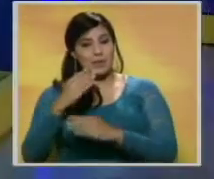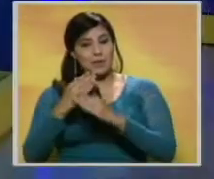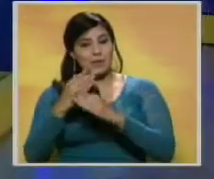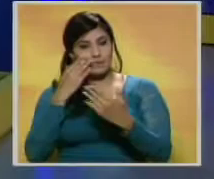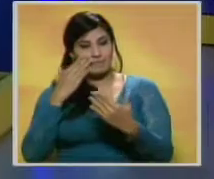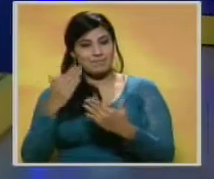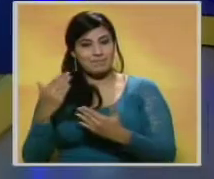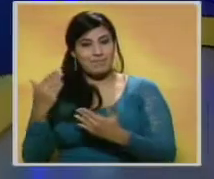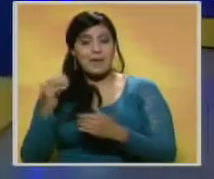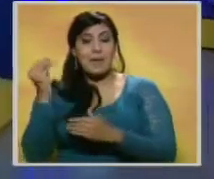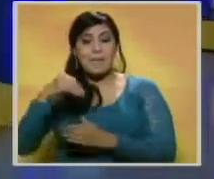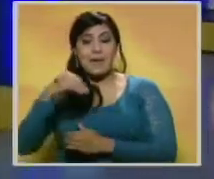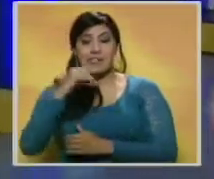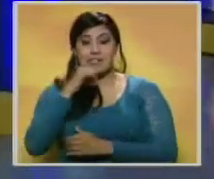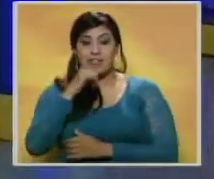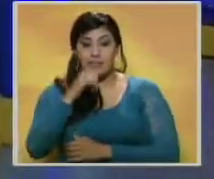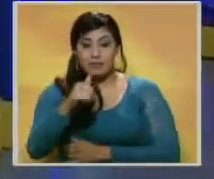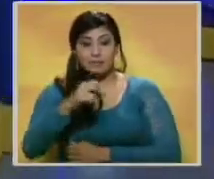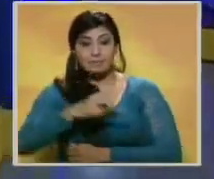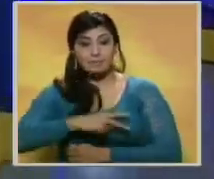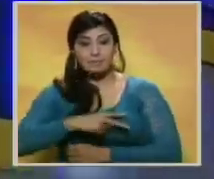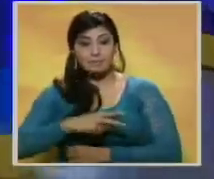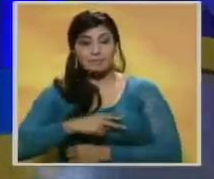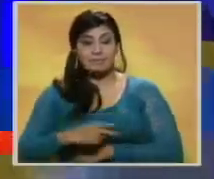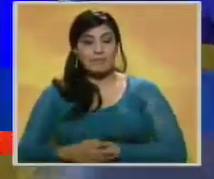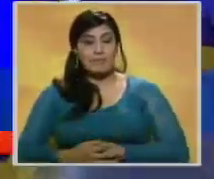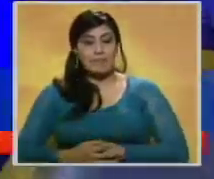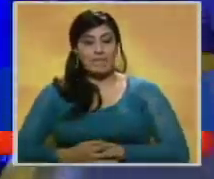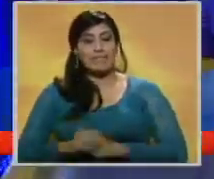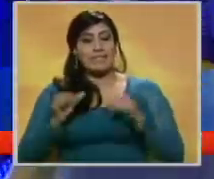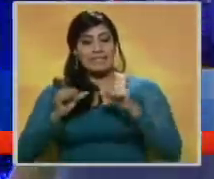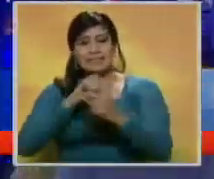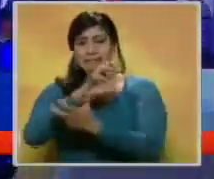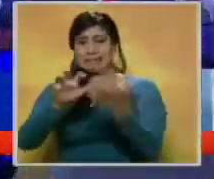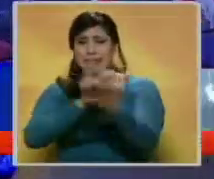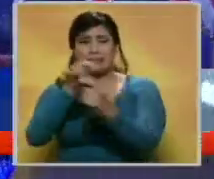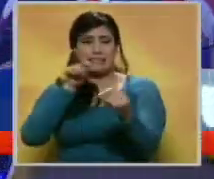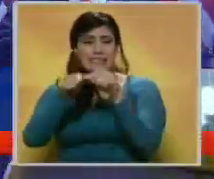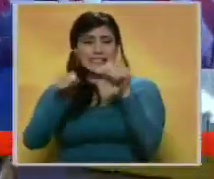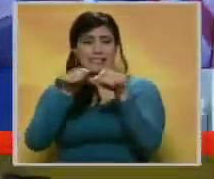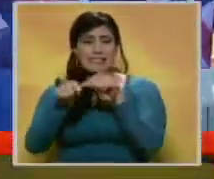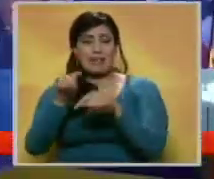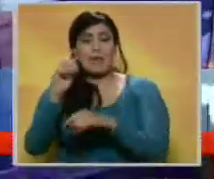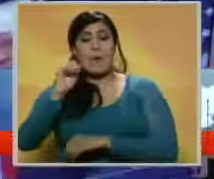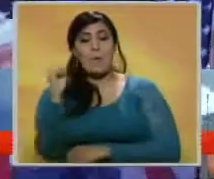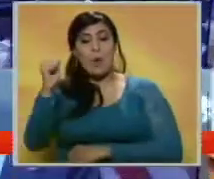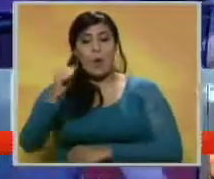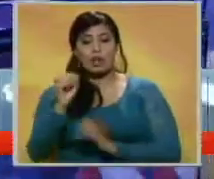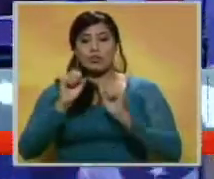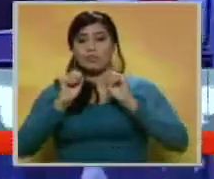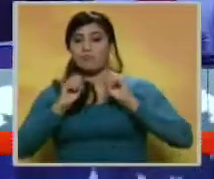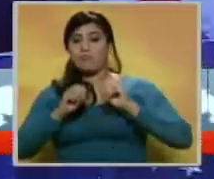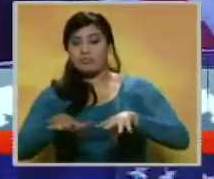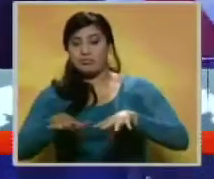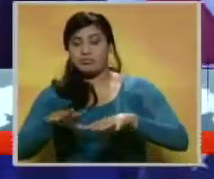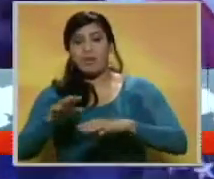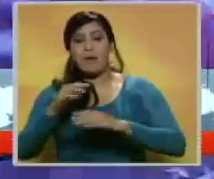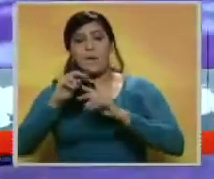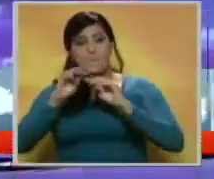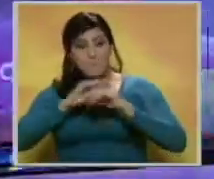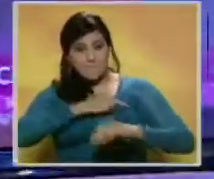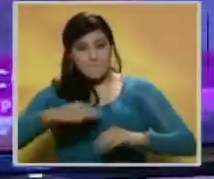breve pausa. Y más adelante en su noticiero Venevisión. Sigue la polémica. Bogotá se retira del Miss